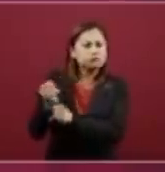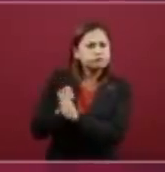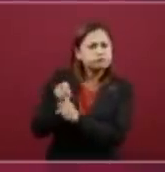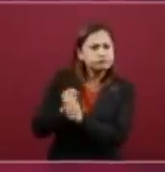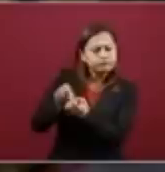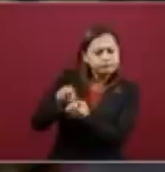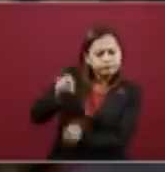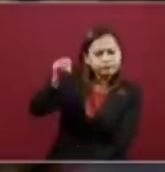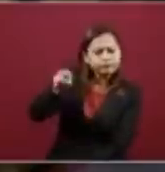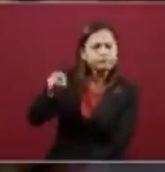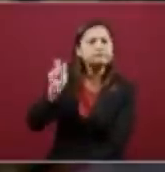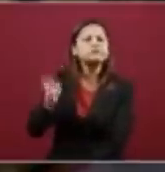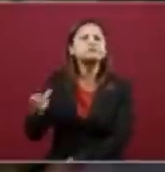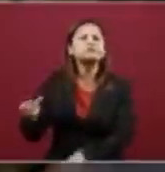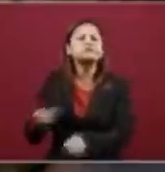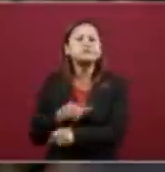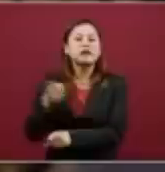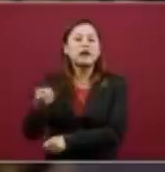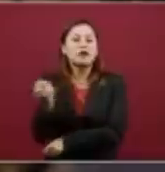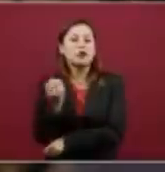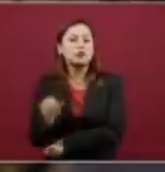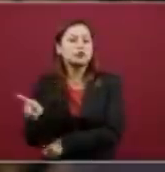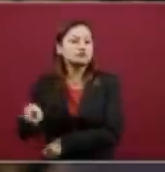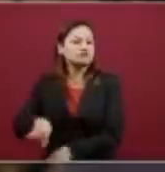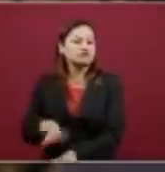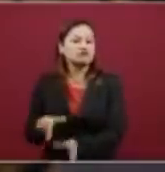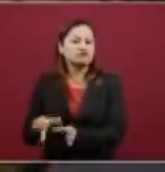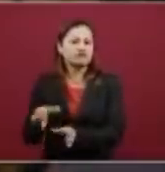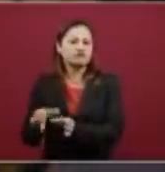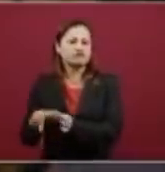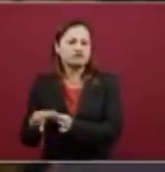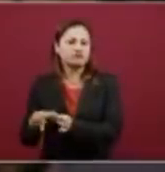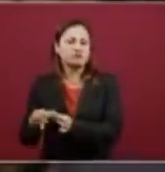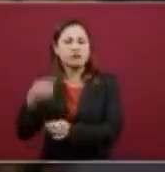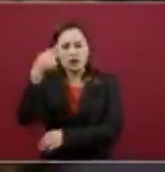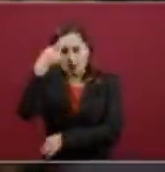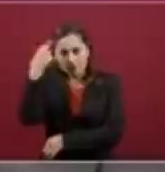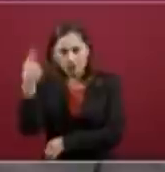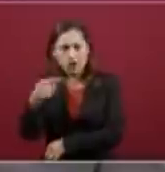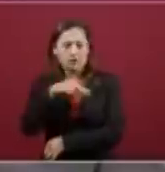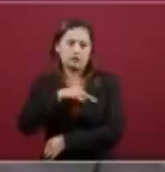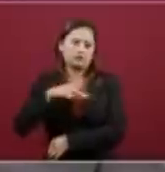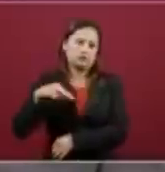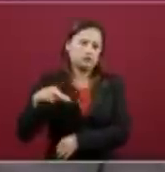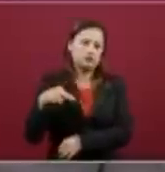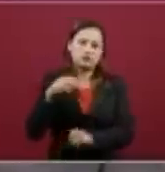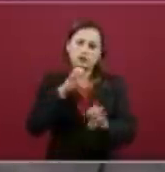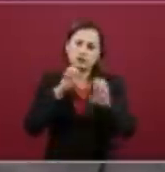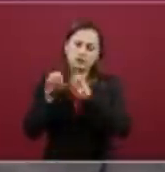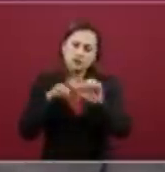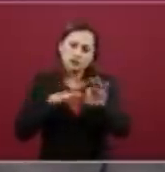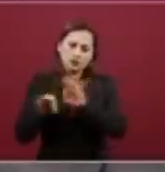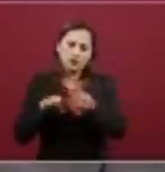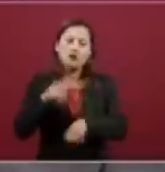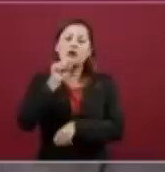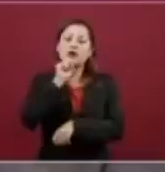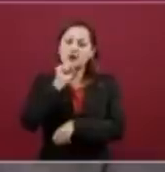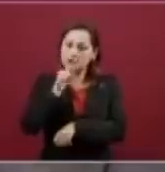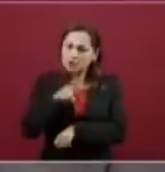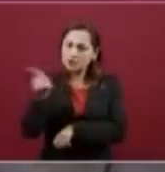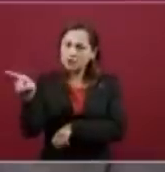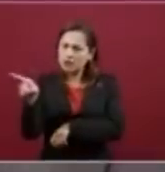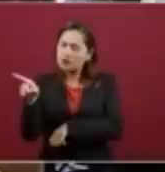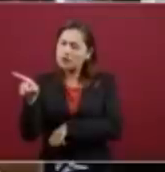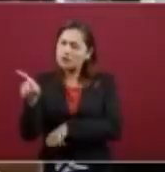labor, cumplan con su obligación con nosotros los periodistas y además cumplan con ustedes por su